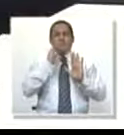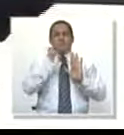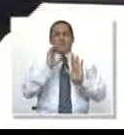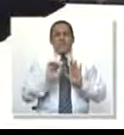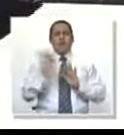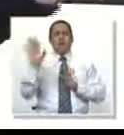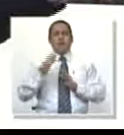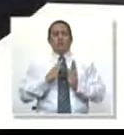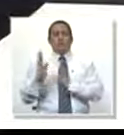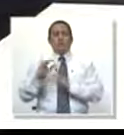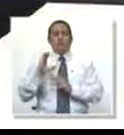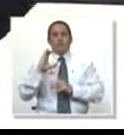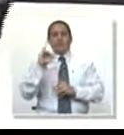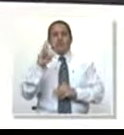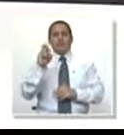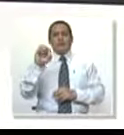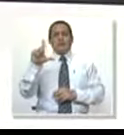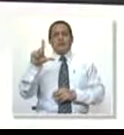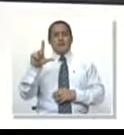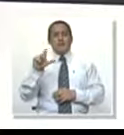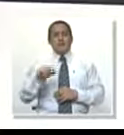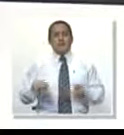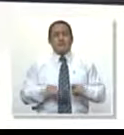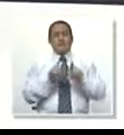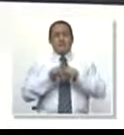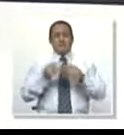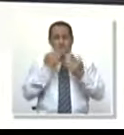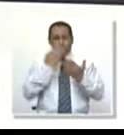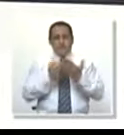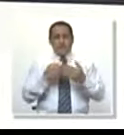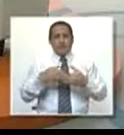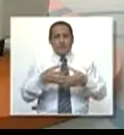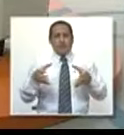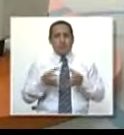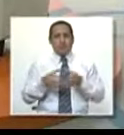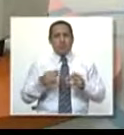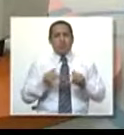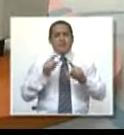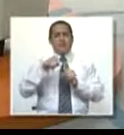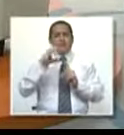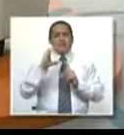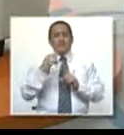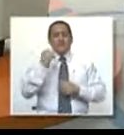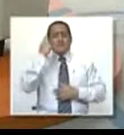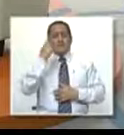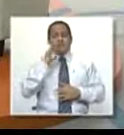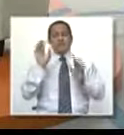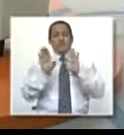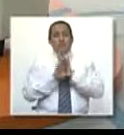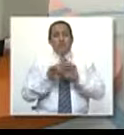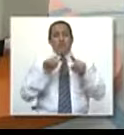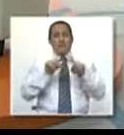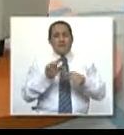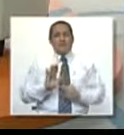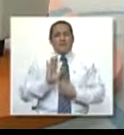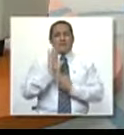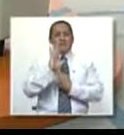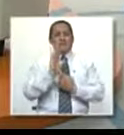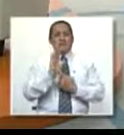otro tipo de procesos civiles ya y qué pasa y frente a eso el tribunal constitucional entiende que esa